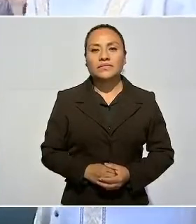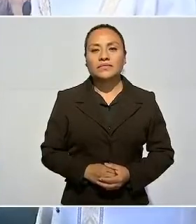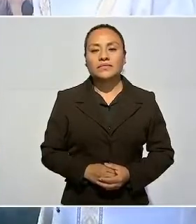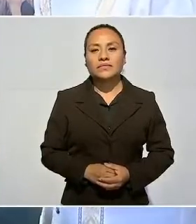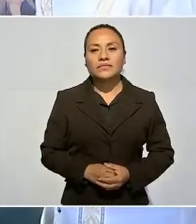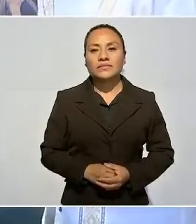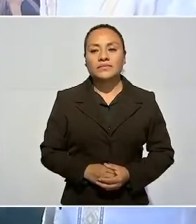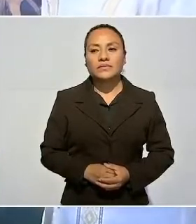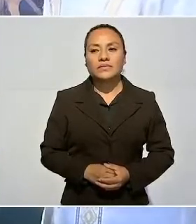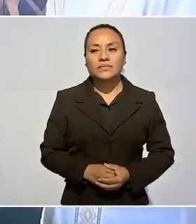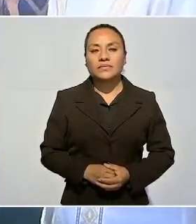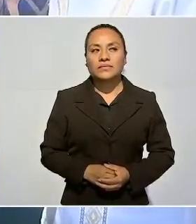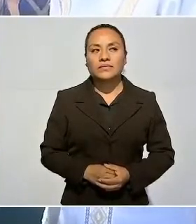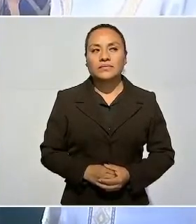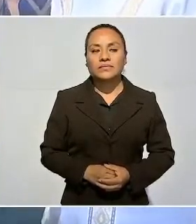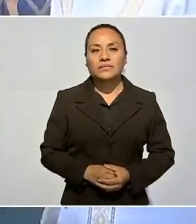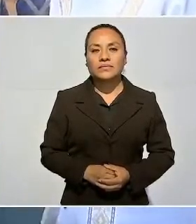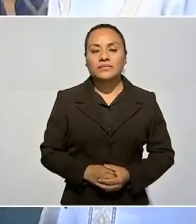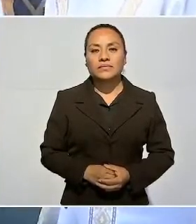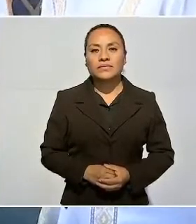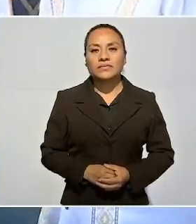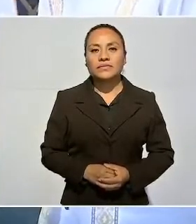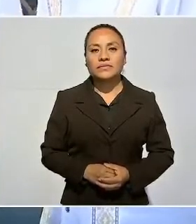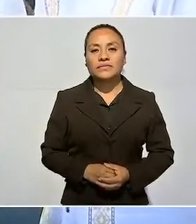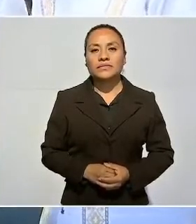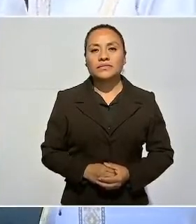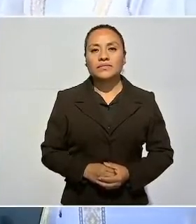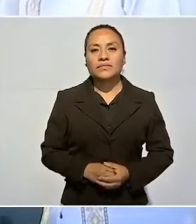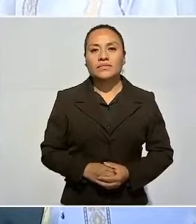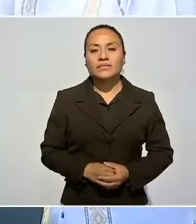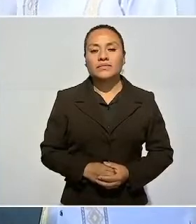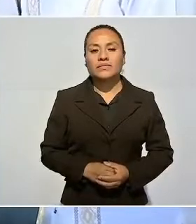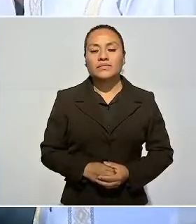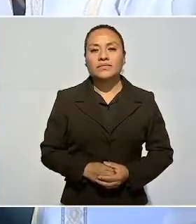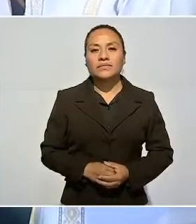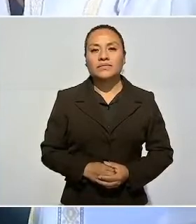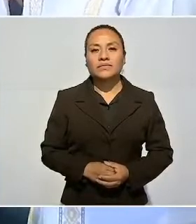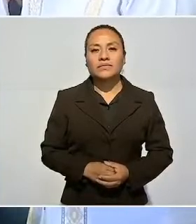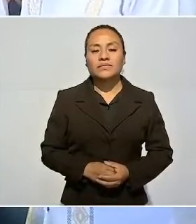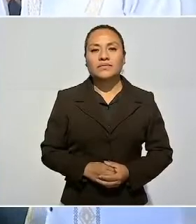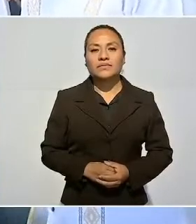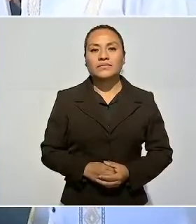acceso carretero una vía turística. Es una petición.